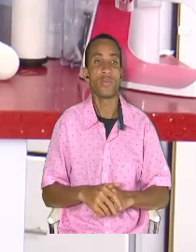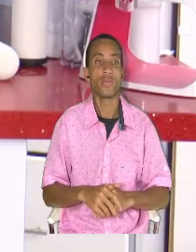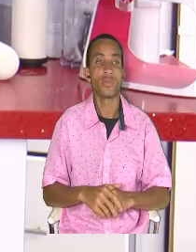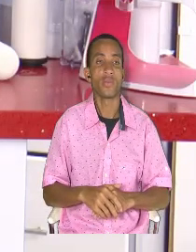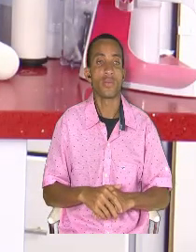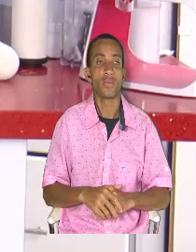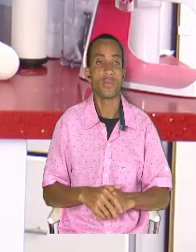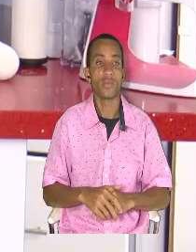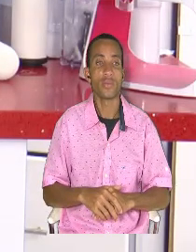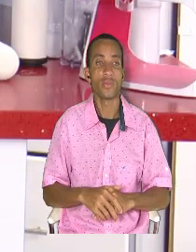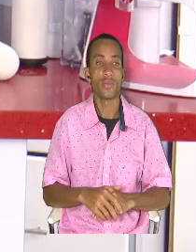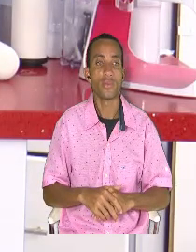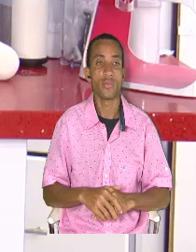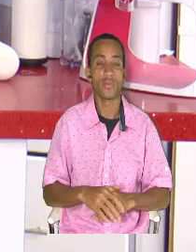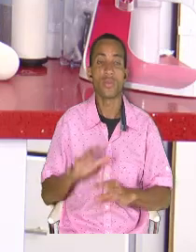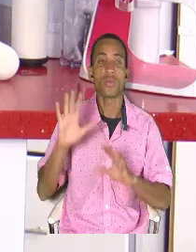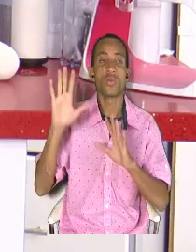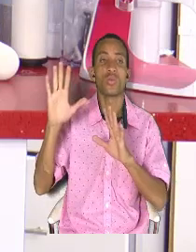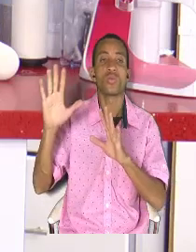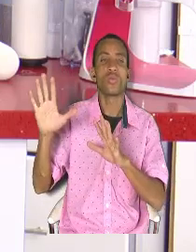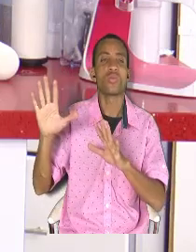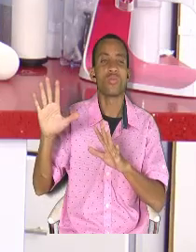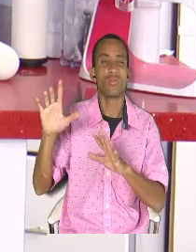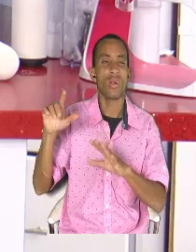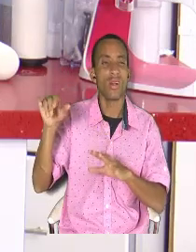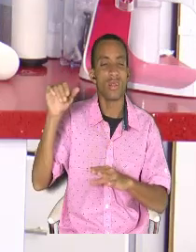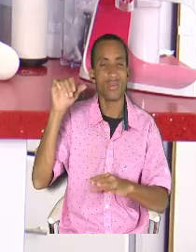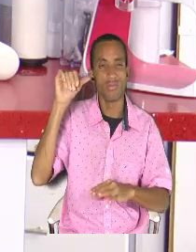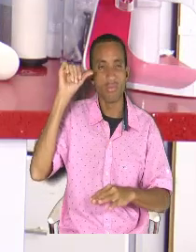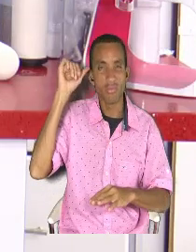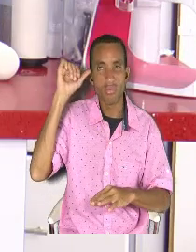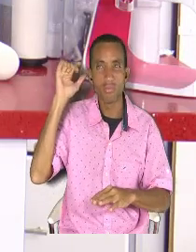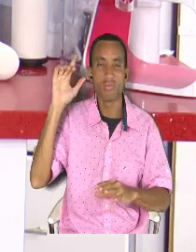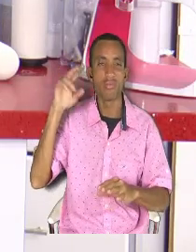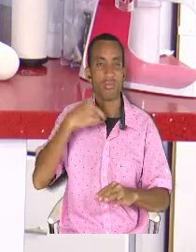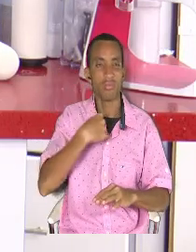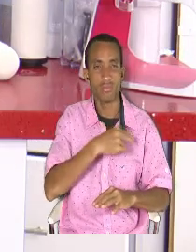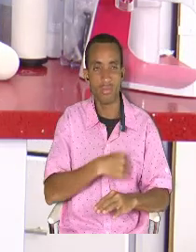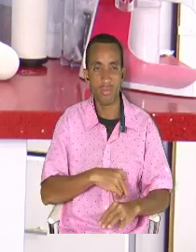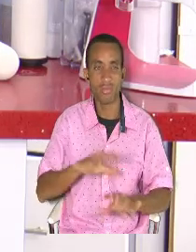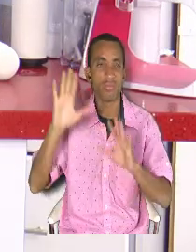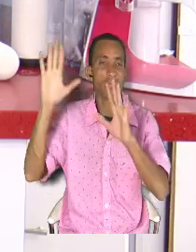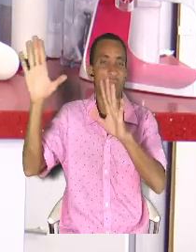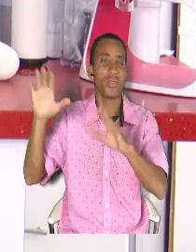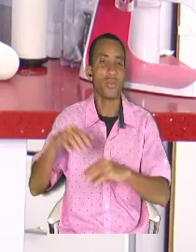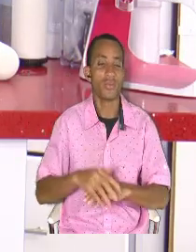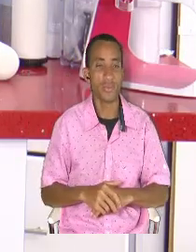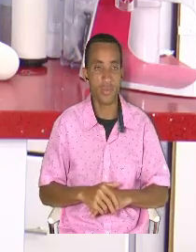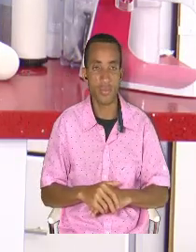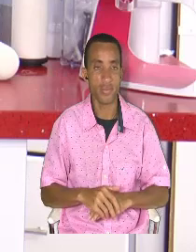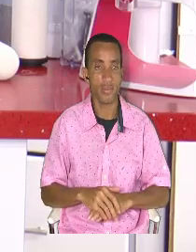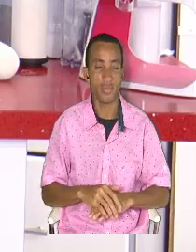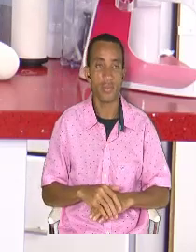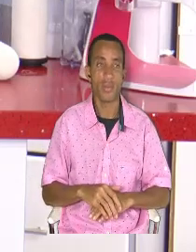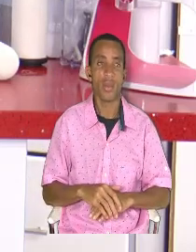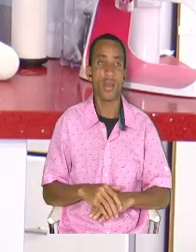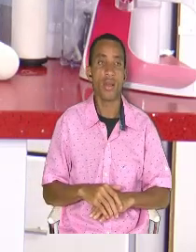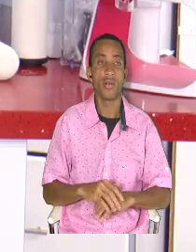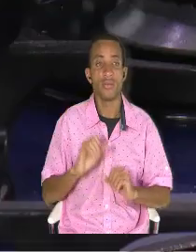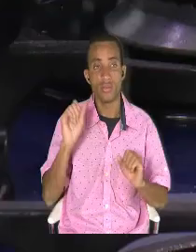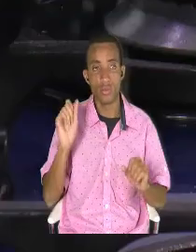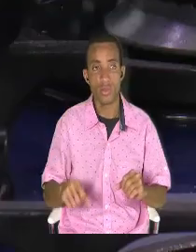es una salsa oriental. Yo creo que nuestro restaurante 920 se basa en eso, en la comida oriental más que todo, pero eso no quiere decir que no